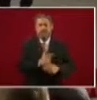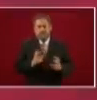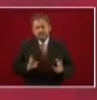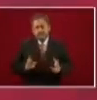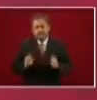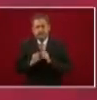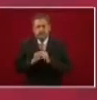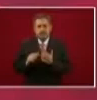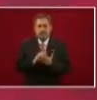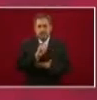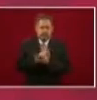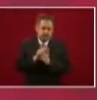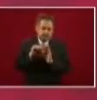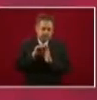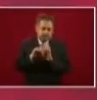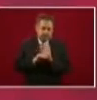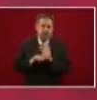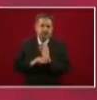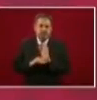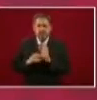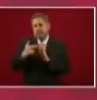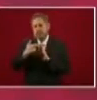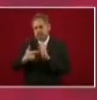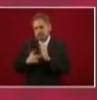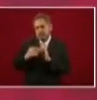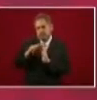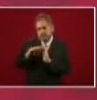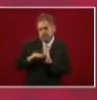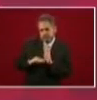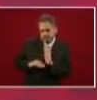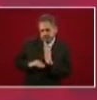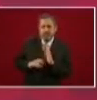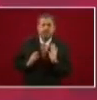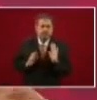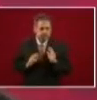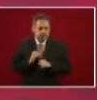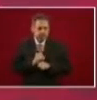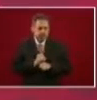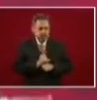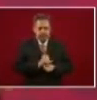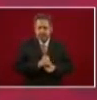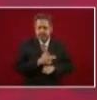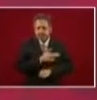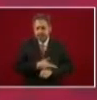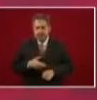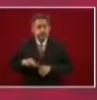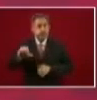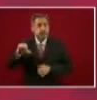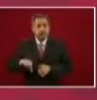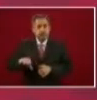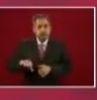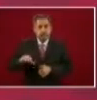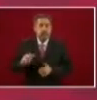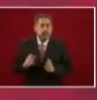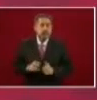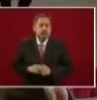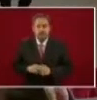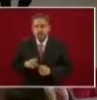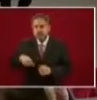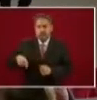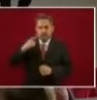conformidad con los procedimientos legales por eso y se